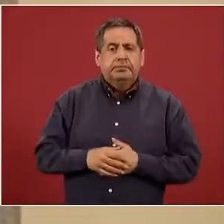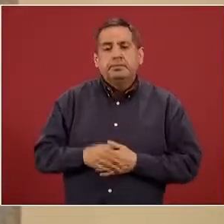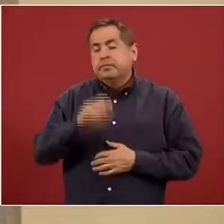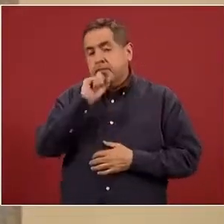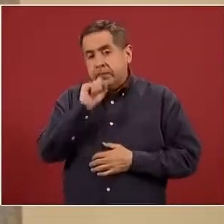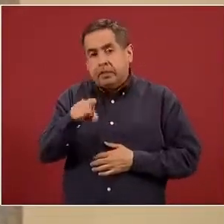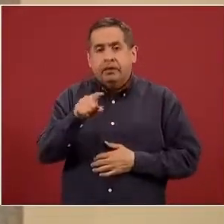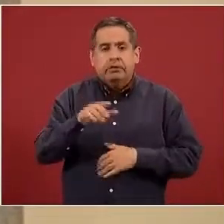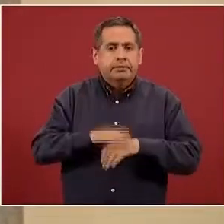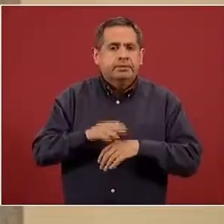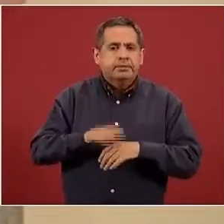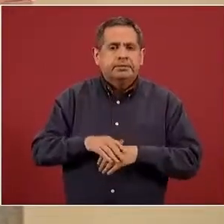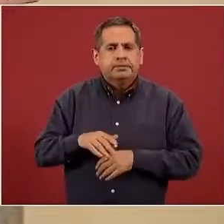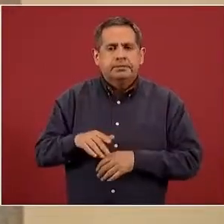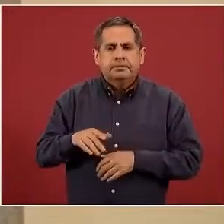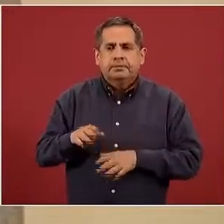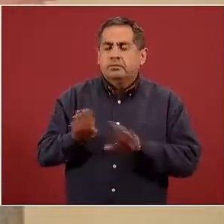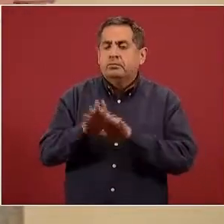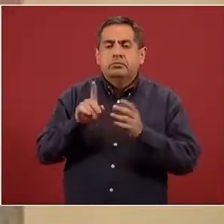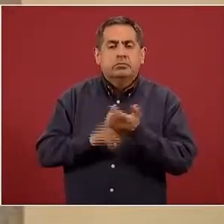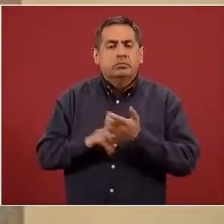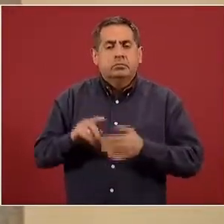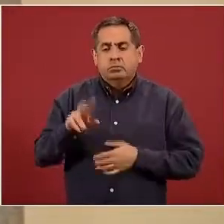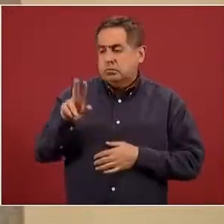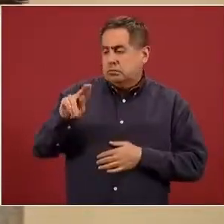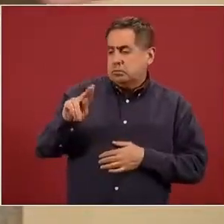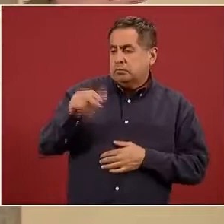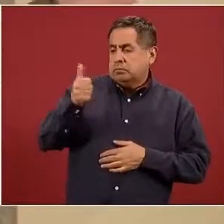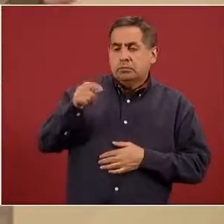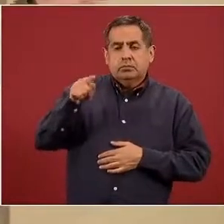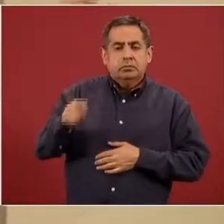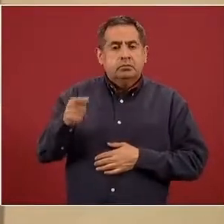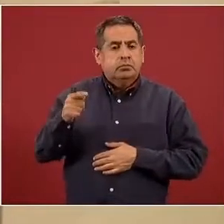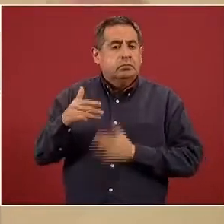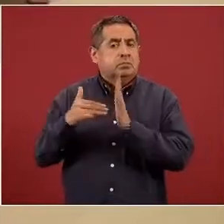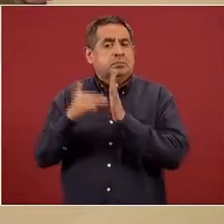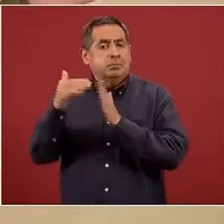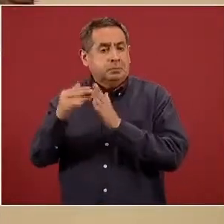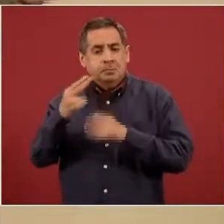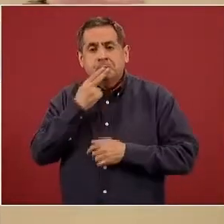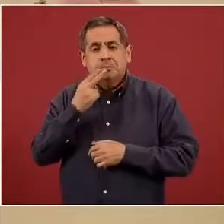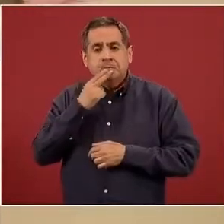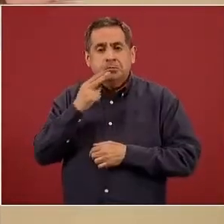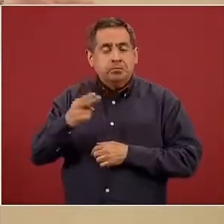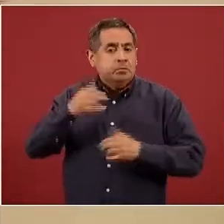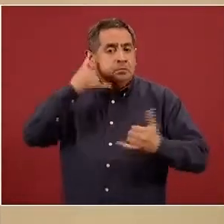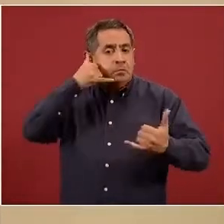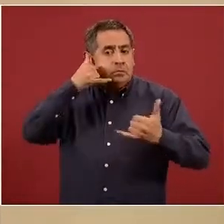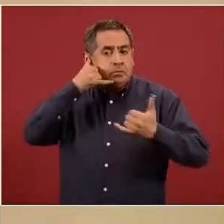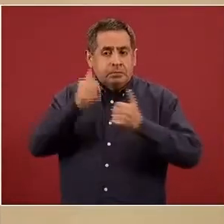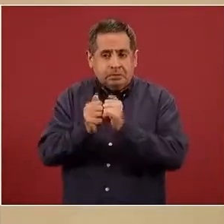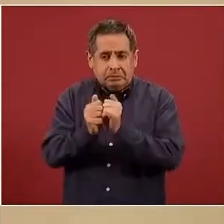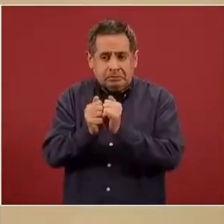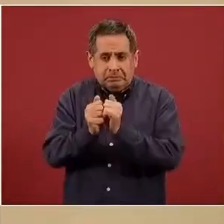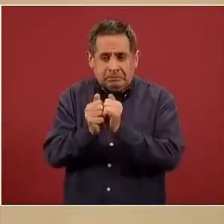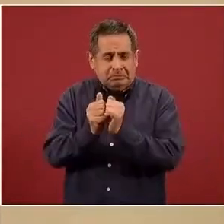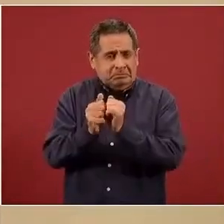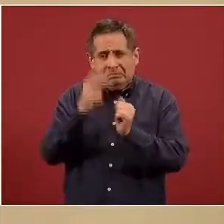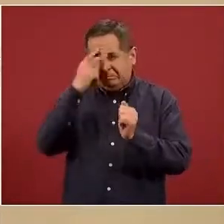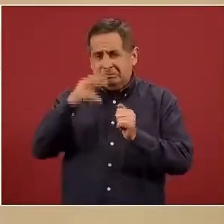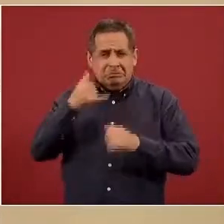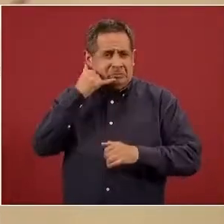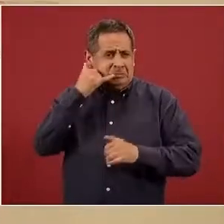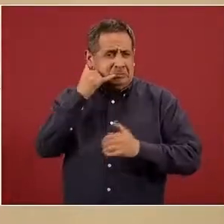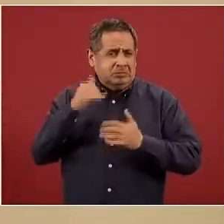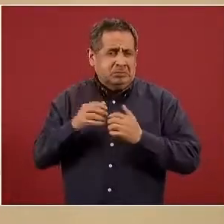de esto, se encuentran hasta 86.5 millones de usuarios de teléfonos celulares en México.